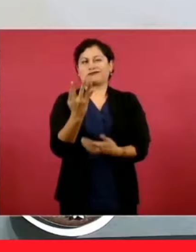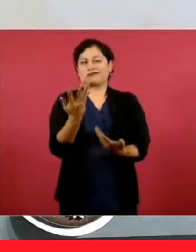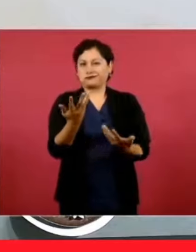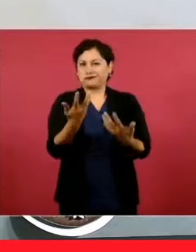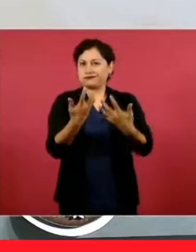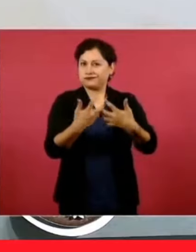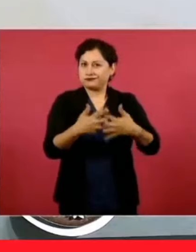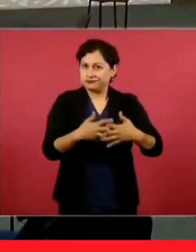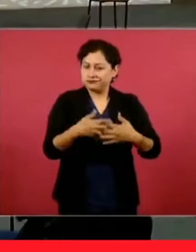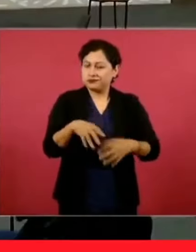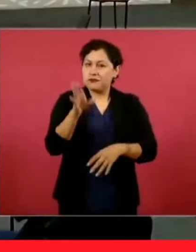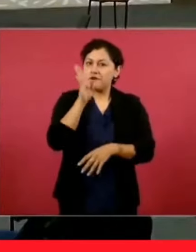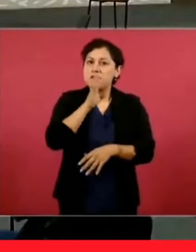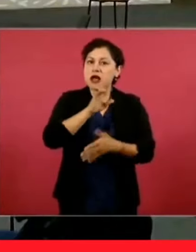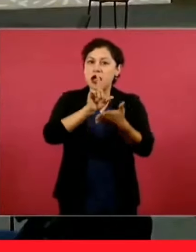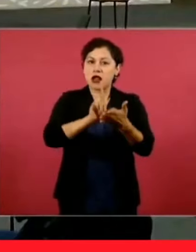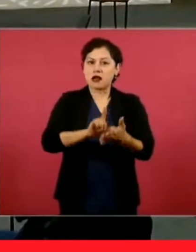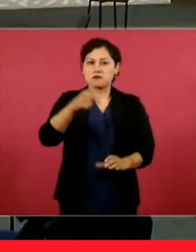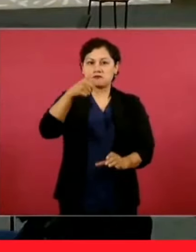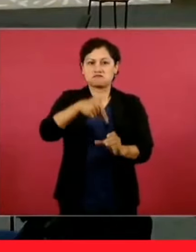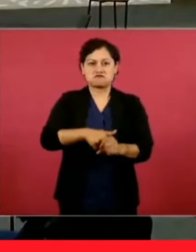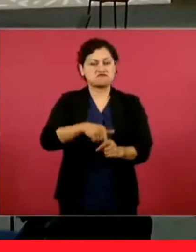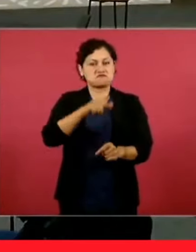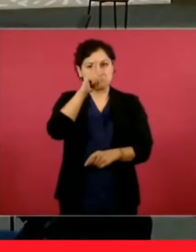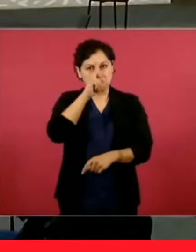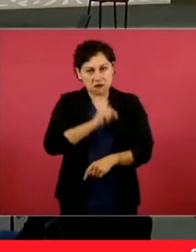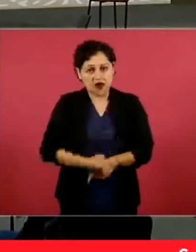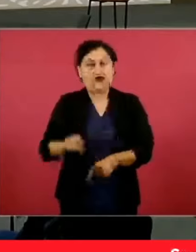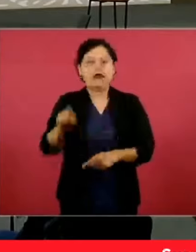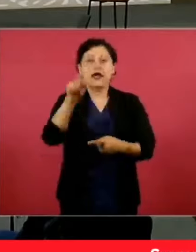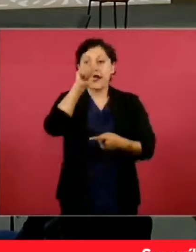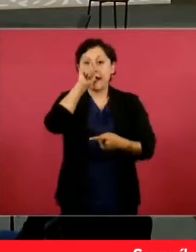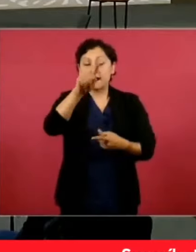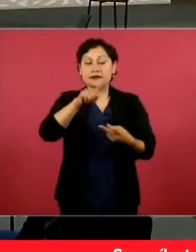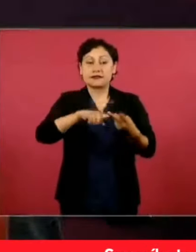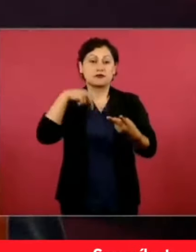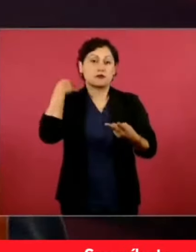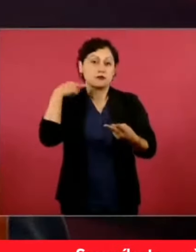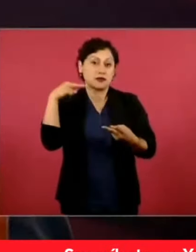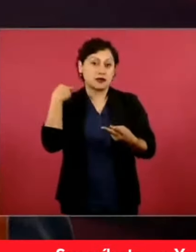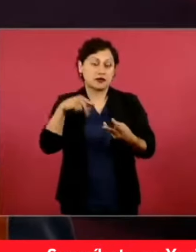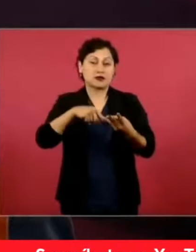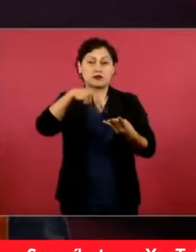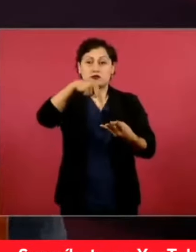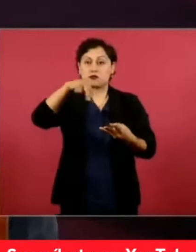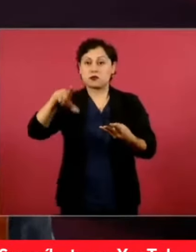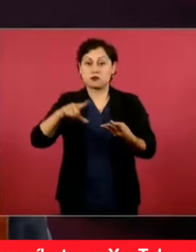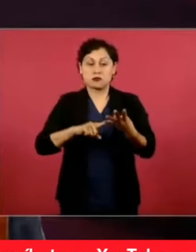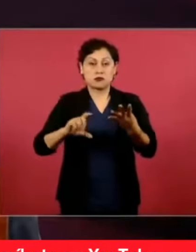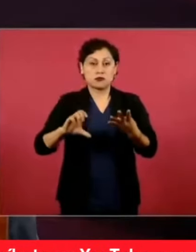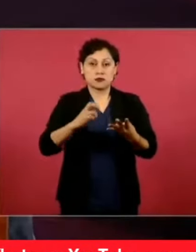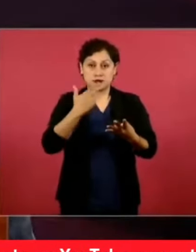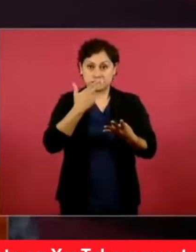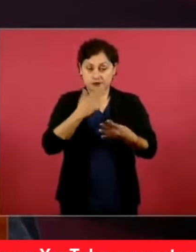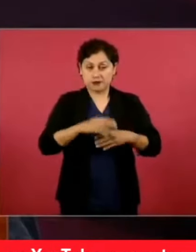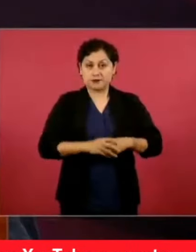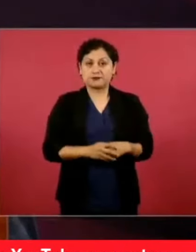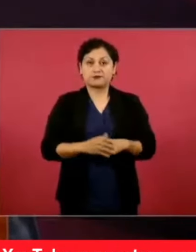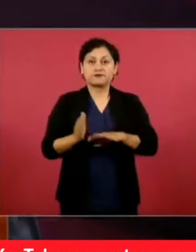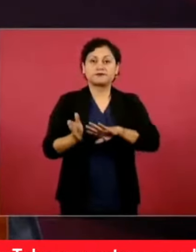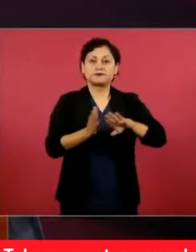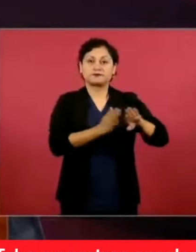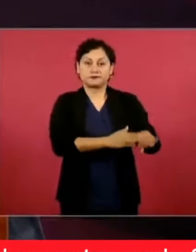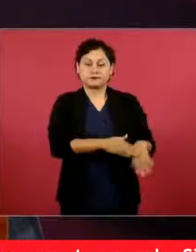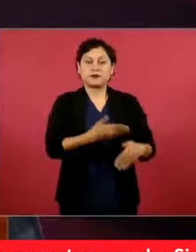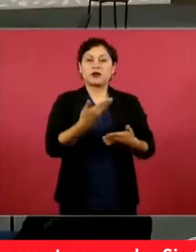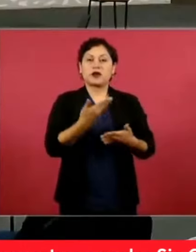dar litros completos, una en Jalisco, una en Veracruz, una en Nuevo León y otra en Chihuahua. Pasando ahora al tema del quién